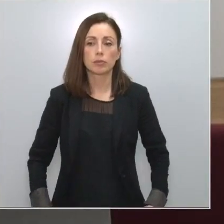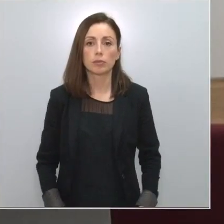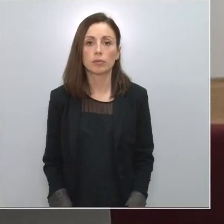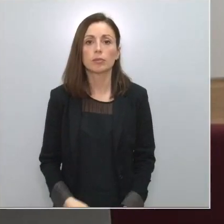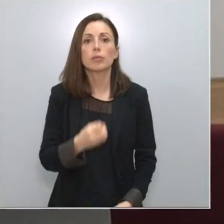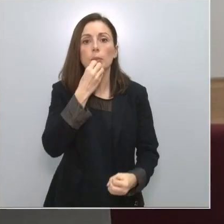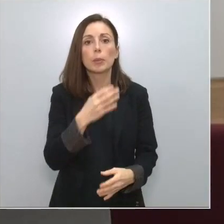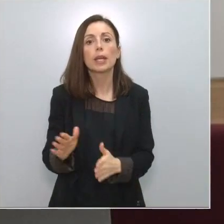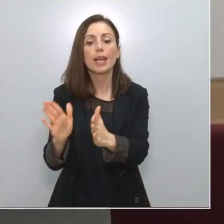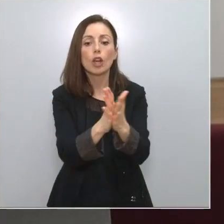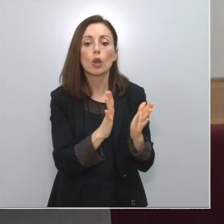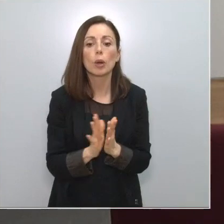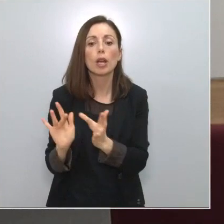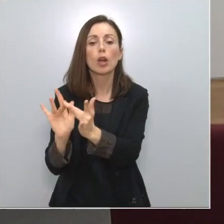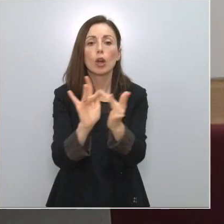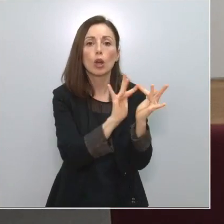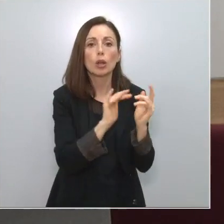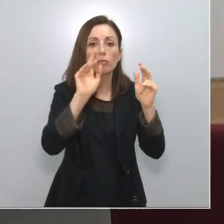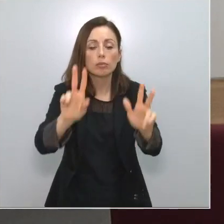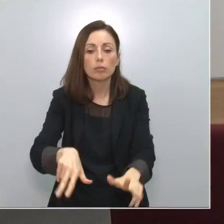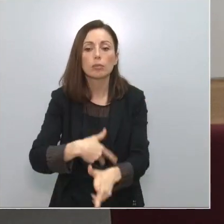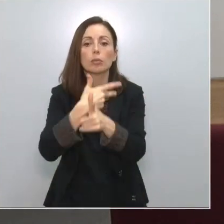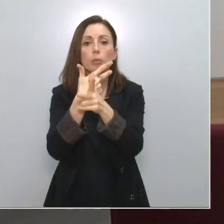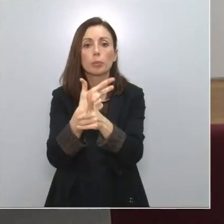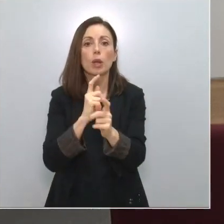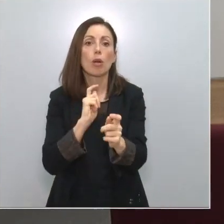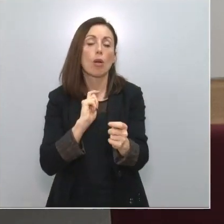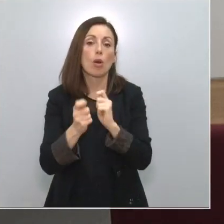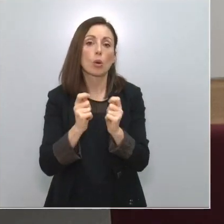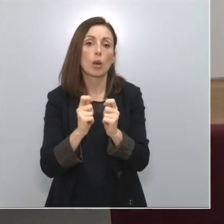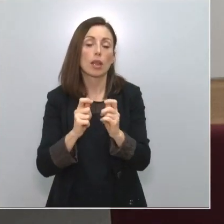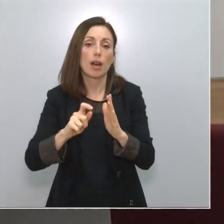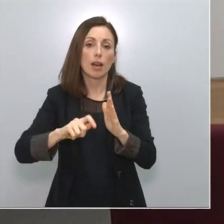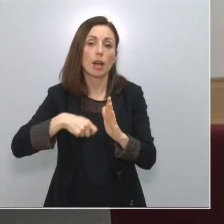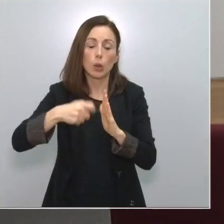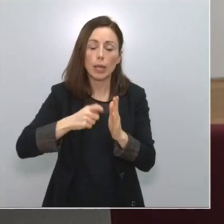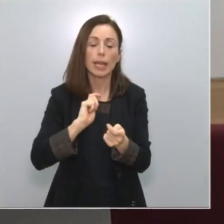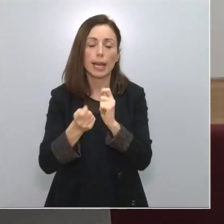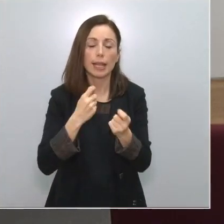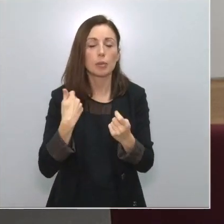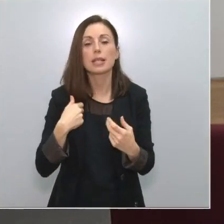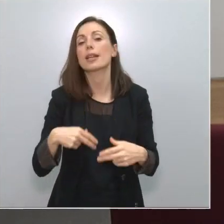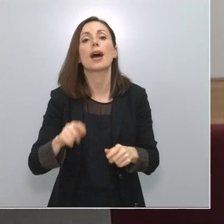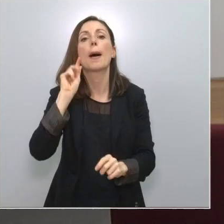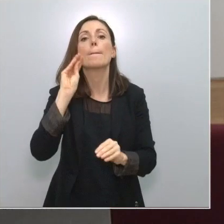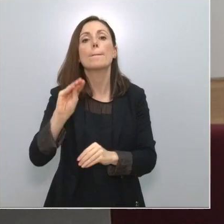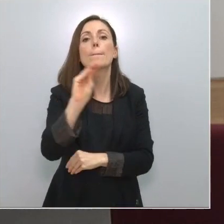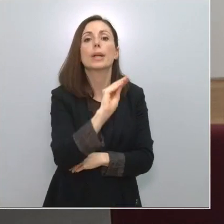Bien, los compañeros conectados a través de videoconferencia a esta rueda de prensa no tienen más preguntas, pero sí nos hacen llegar a través